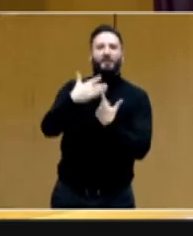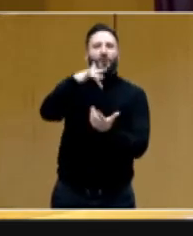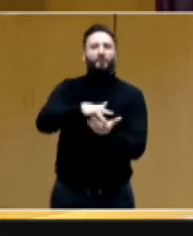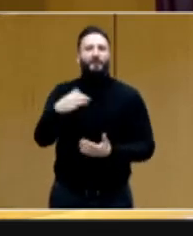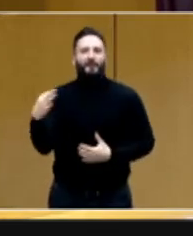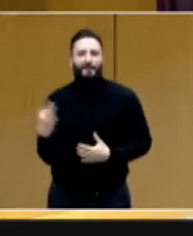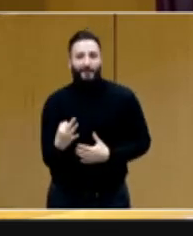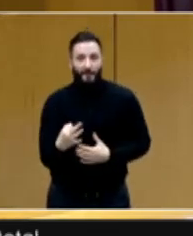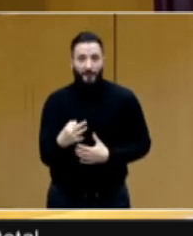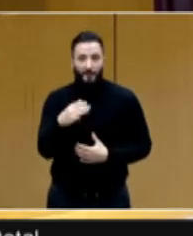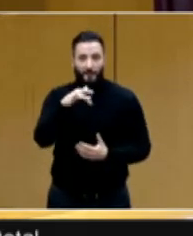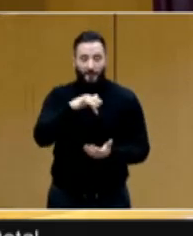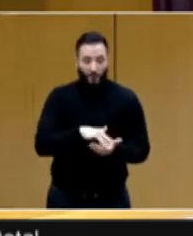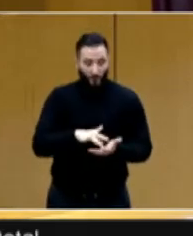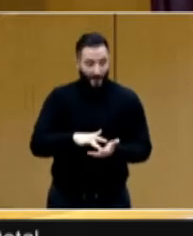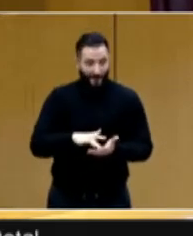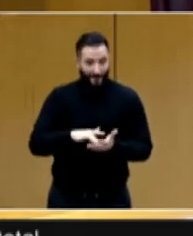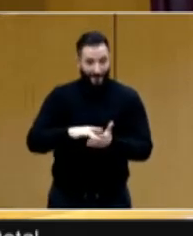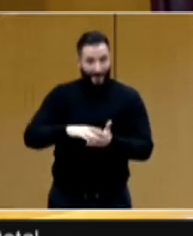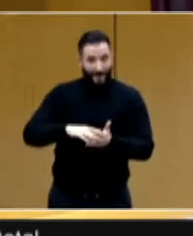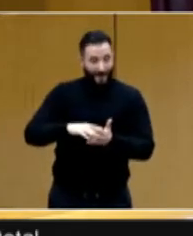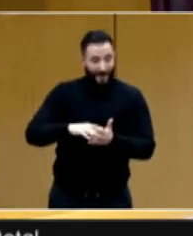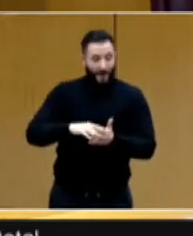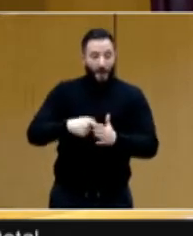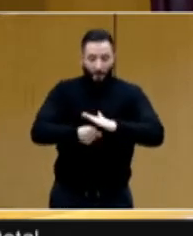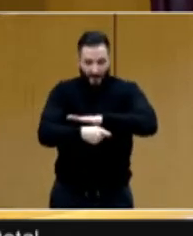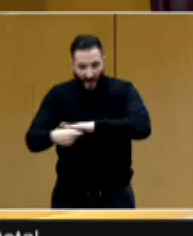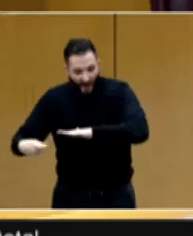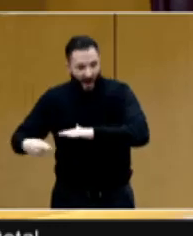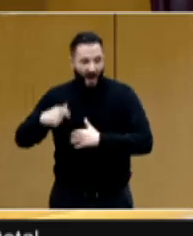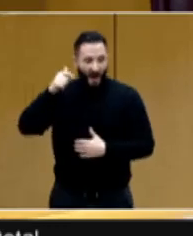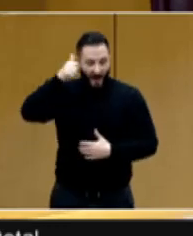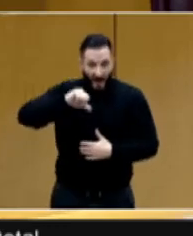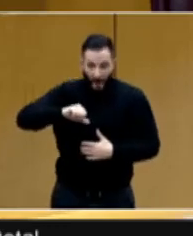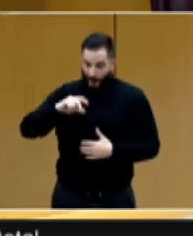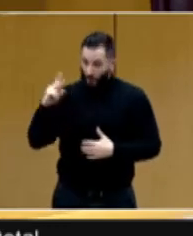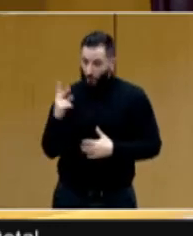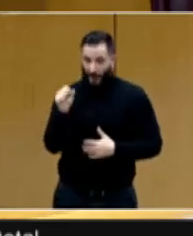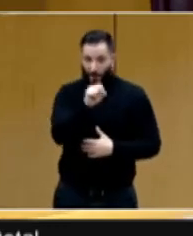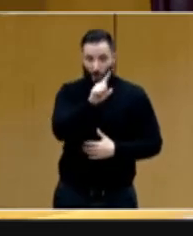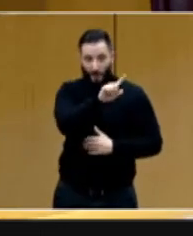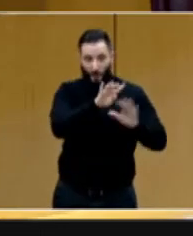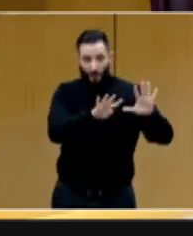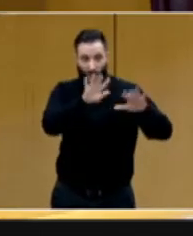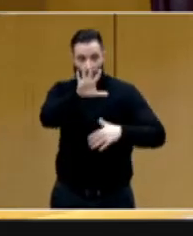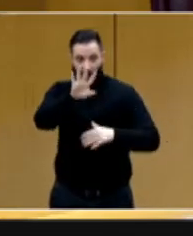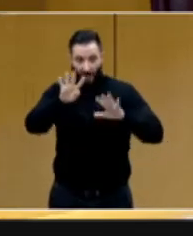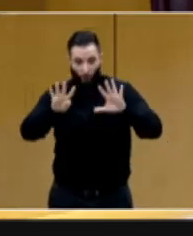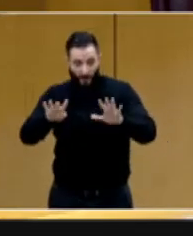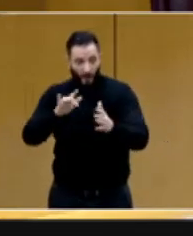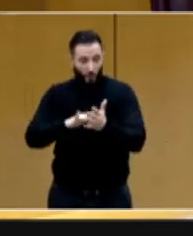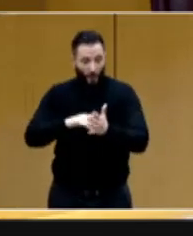la compilación de bizkaia y Álava de 1959 trajo consigo que desapareciese como territorio foral